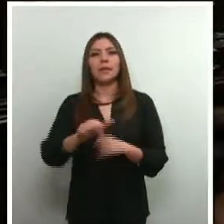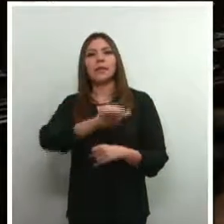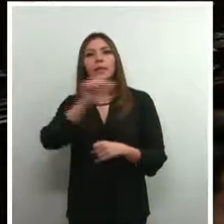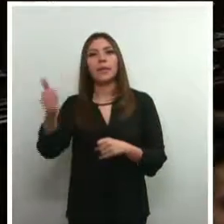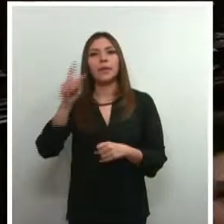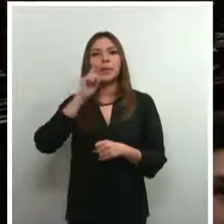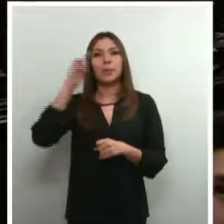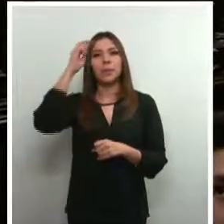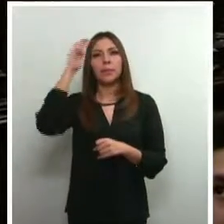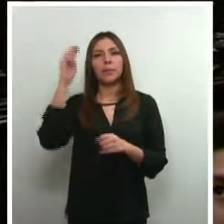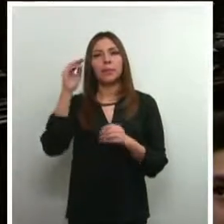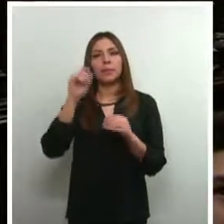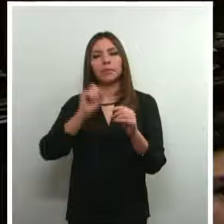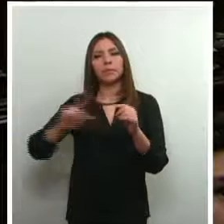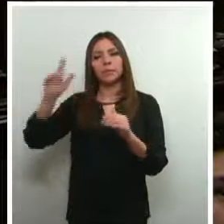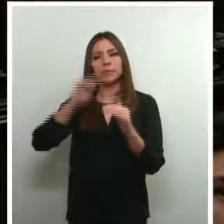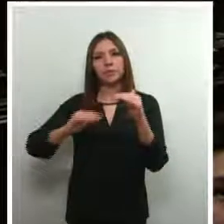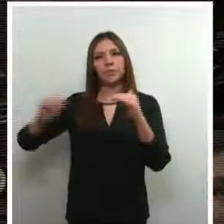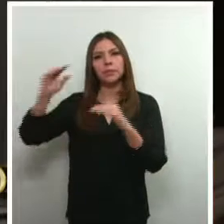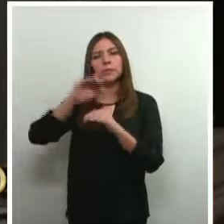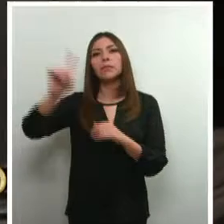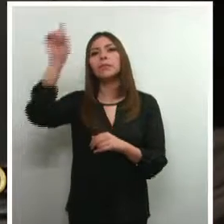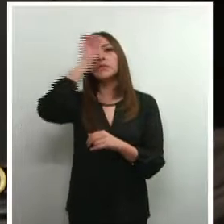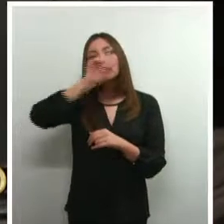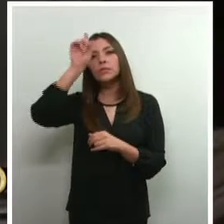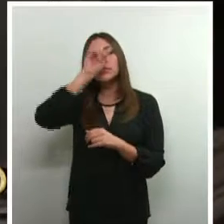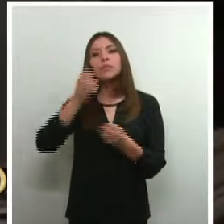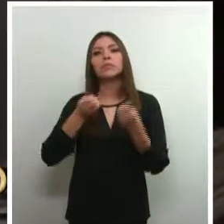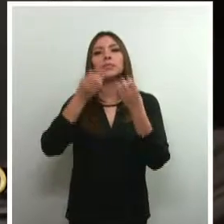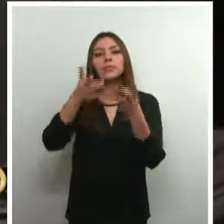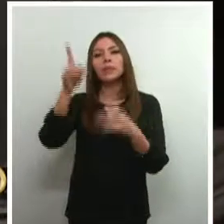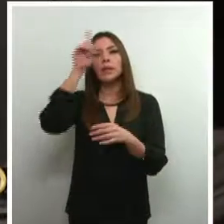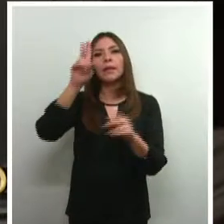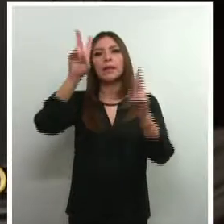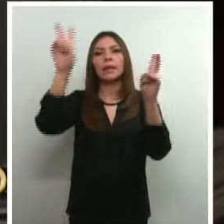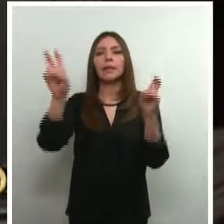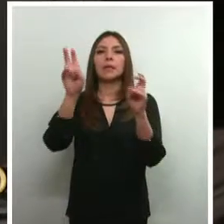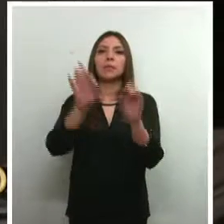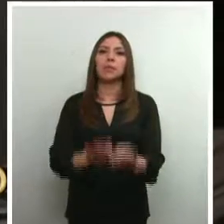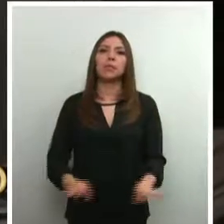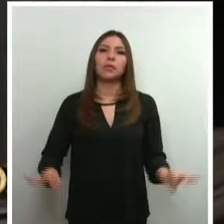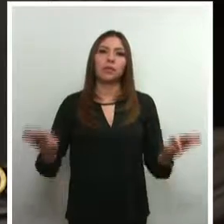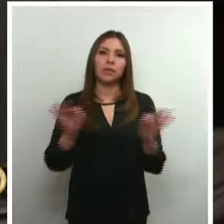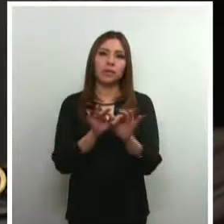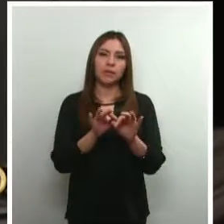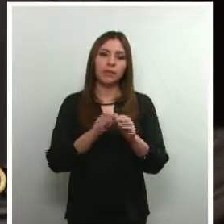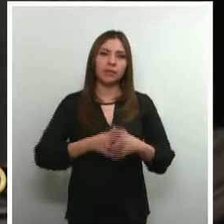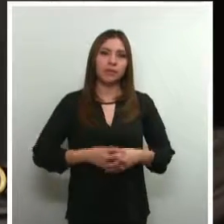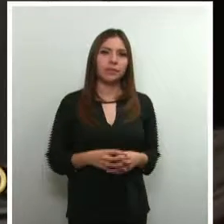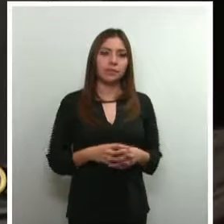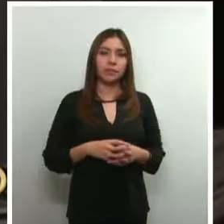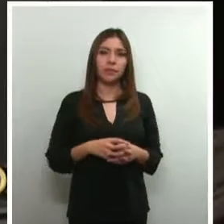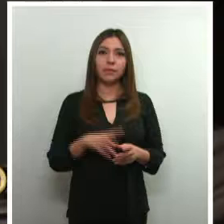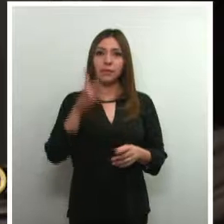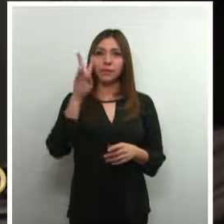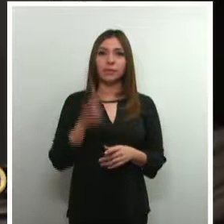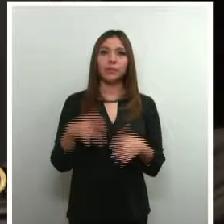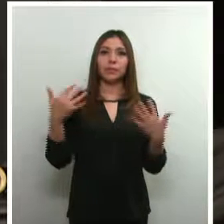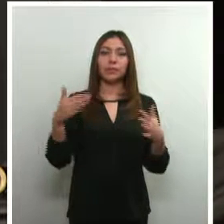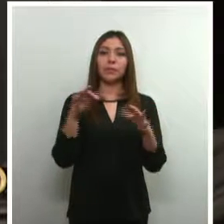ministra que me aconsejó y me orientó en este tema tan importante y tan fundamental